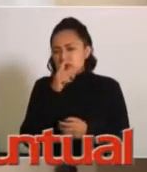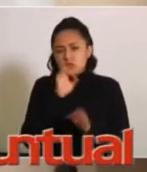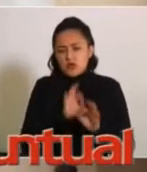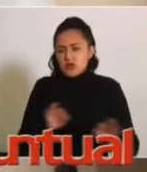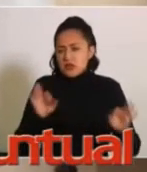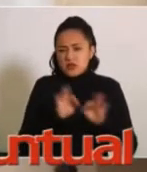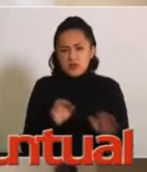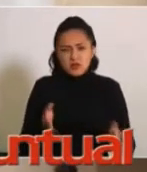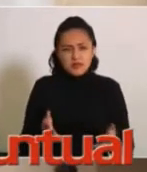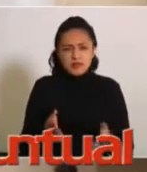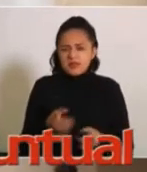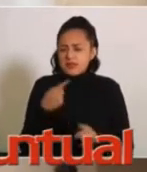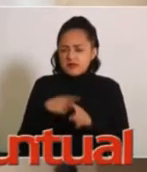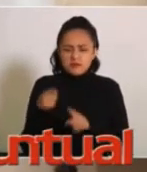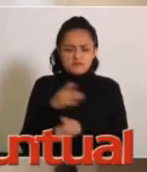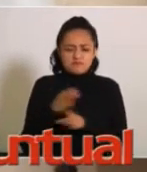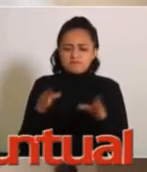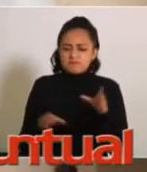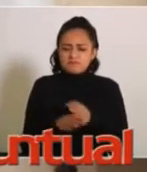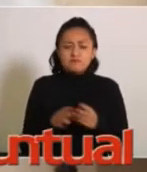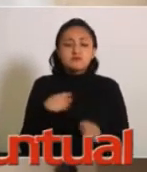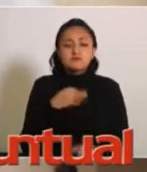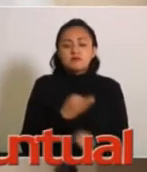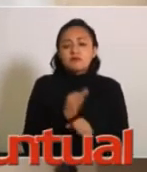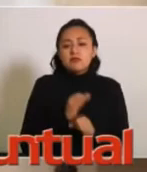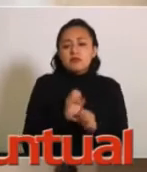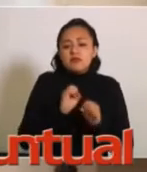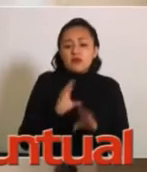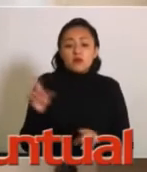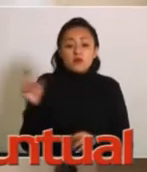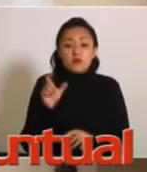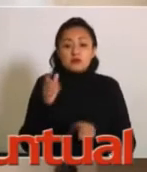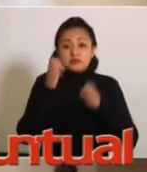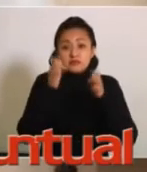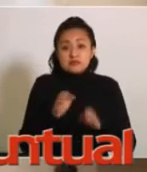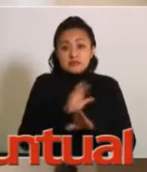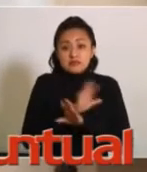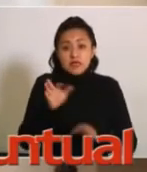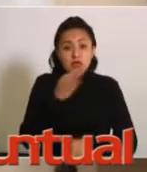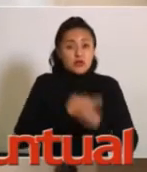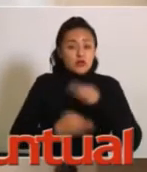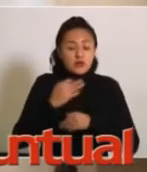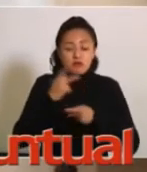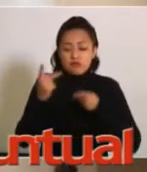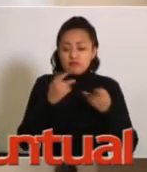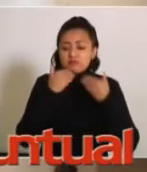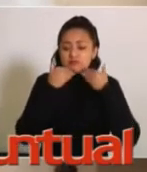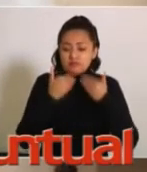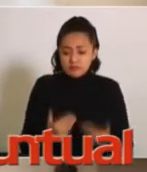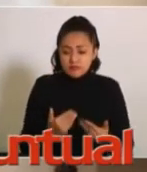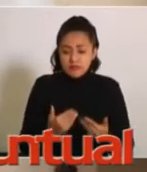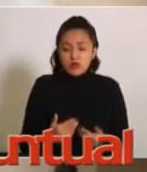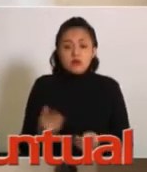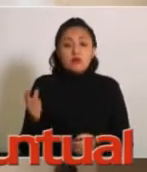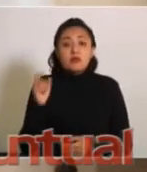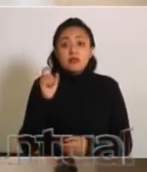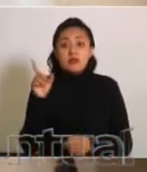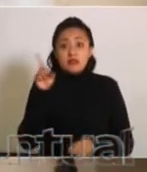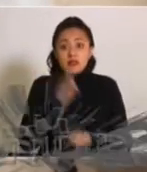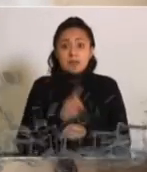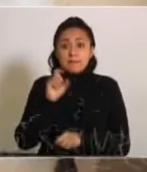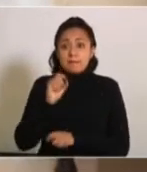pero eso lo dejo a que cuando estén todo planeado que va a ser el